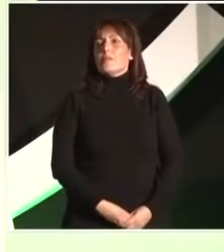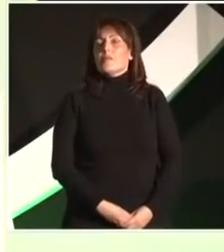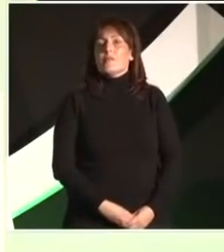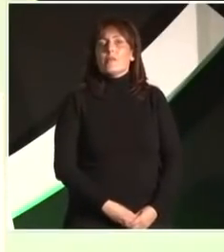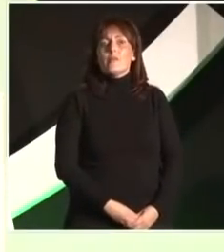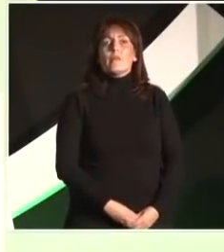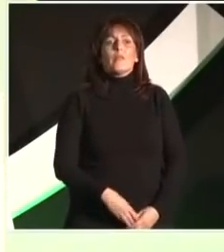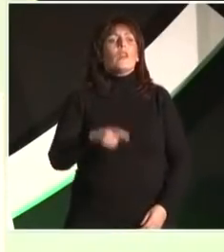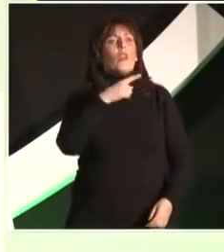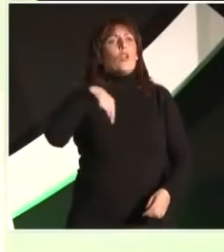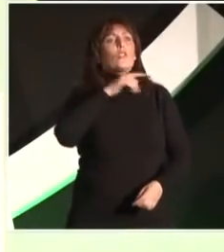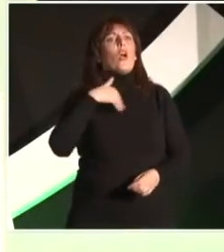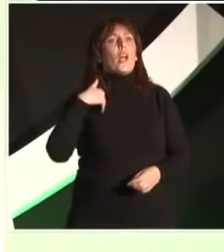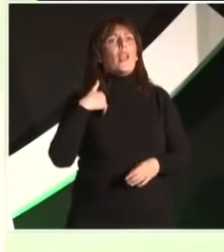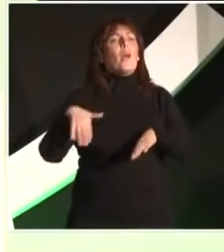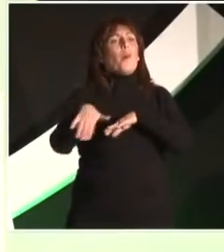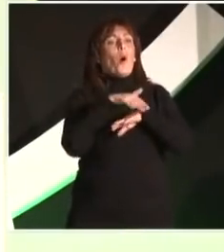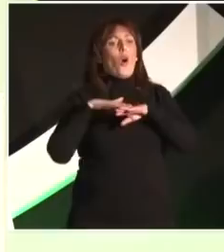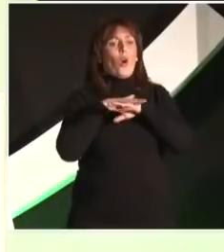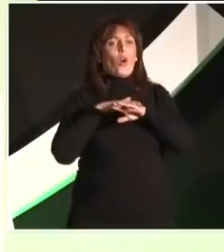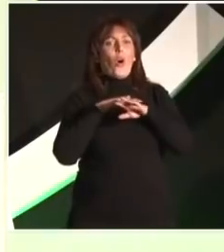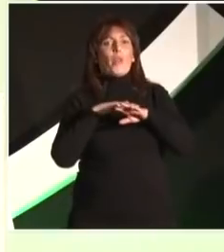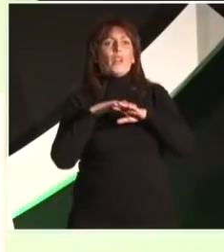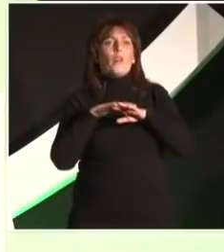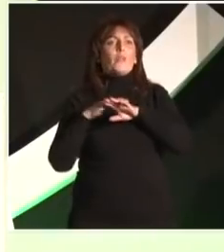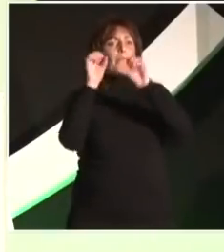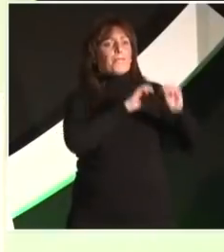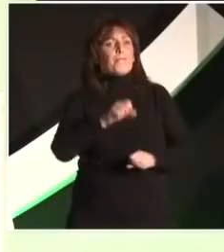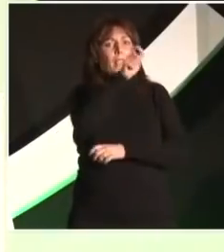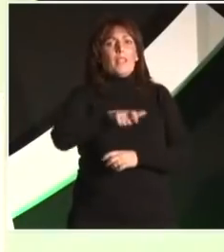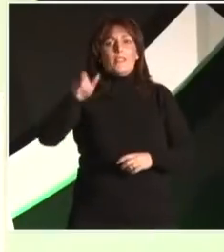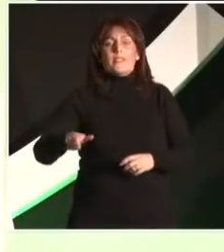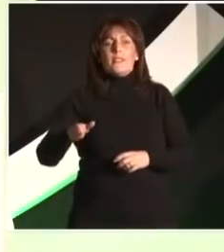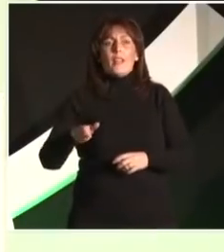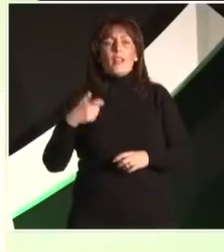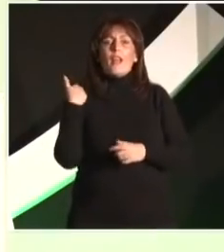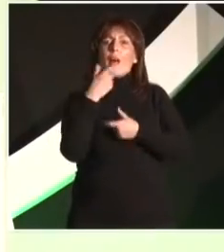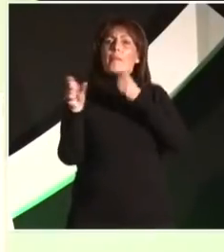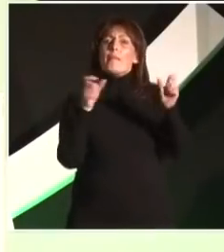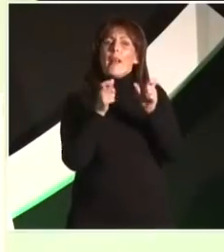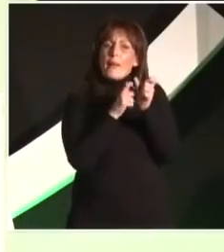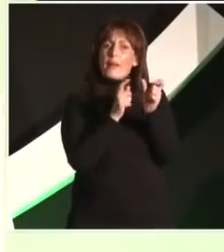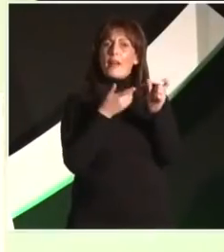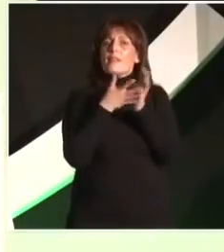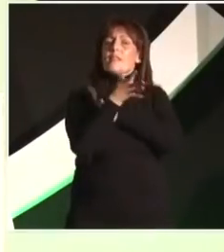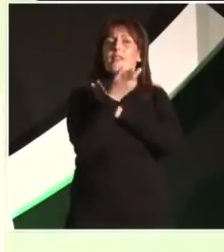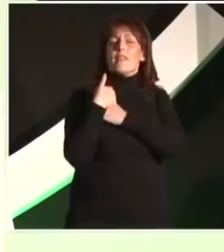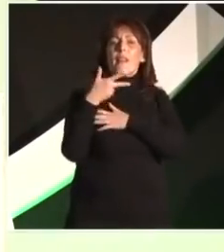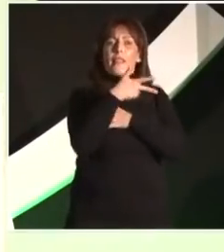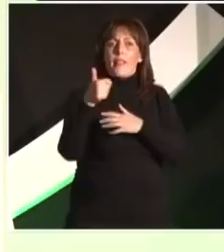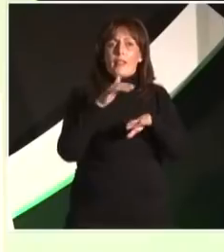Nosotros queremos construir un gobierno escudo de la gente, un gobierno donde las palabras signifiquen derechos que se puedan